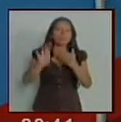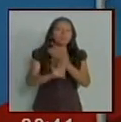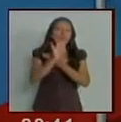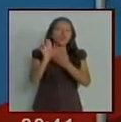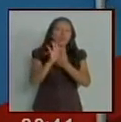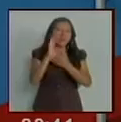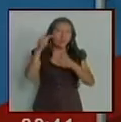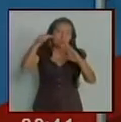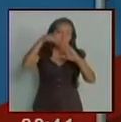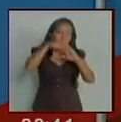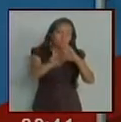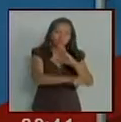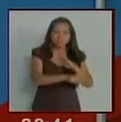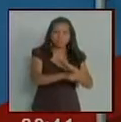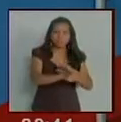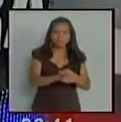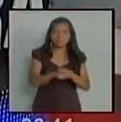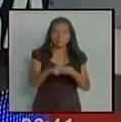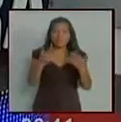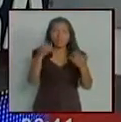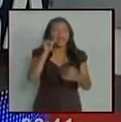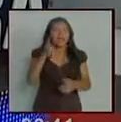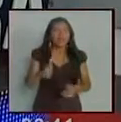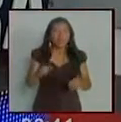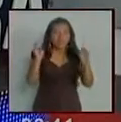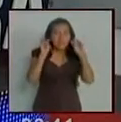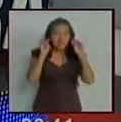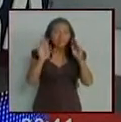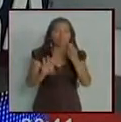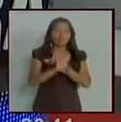Este cerumen tiene sustancias bactericidas, evita